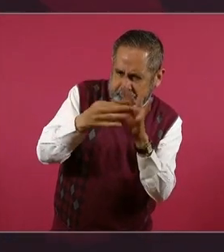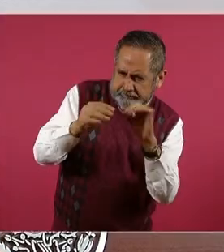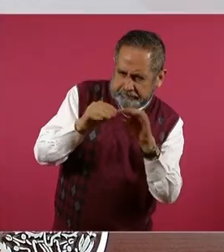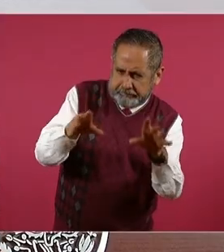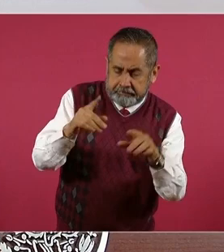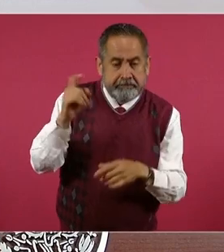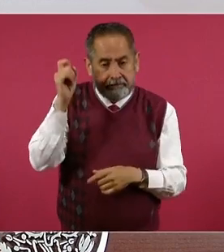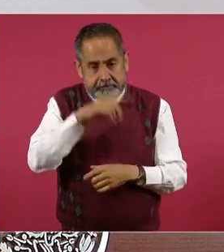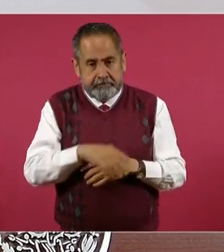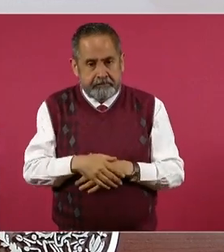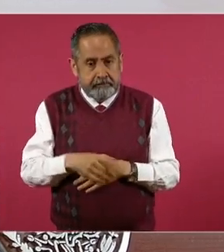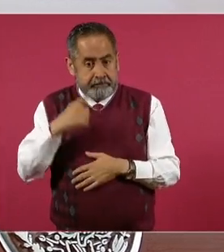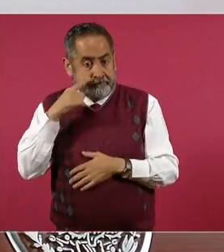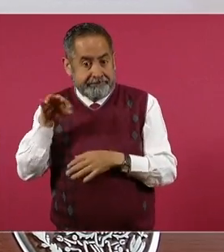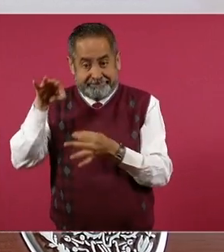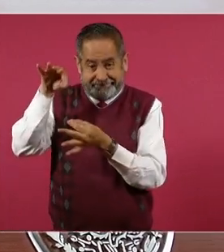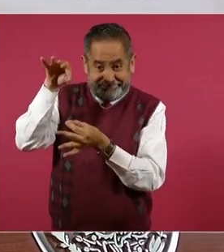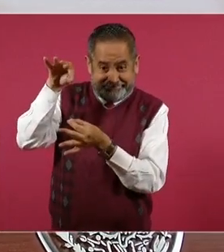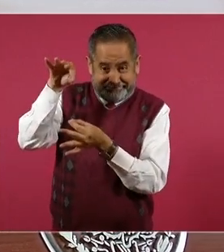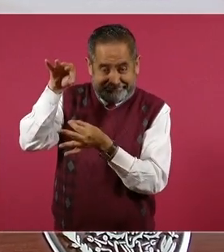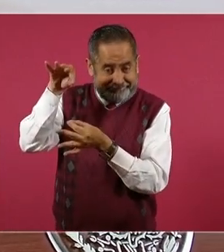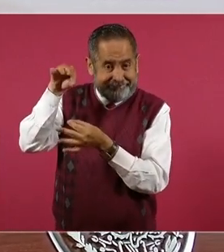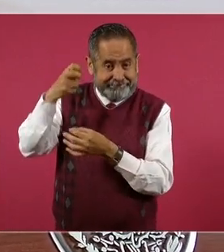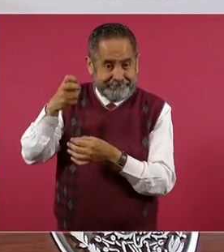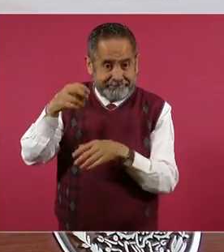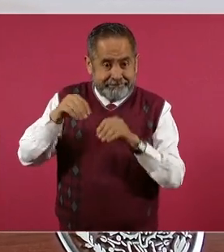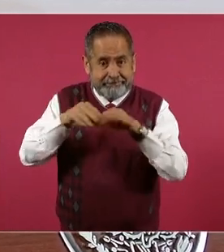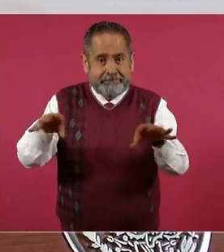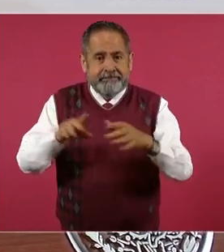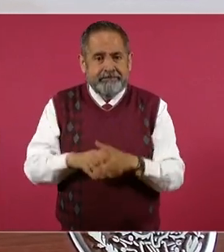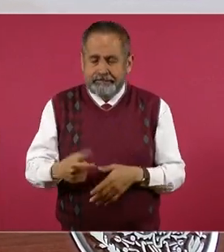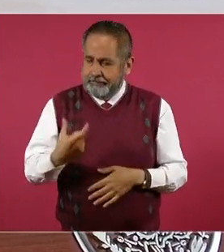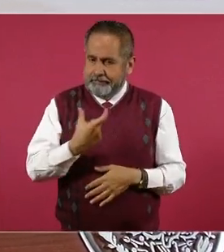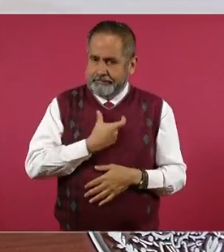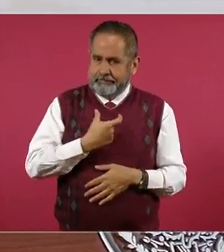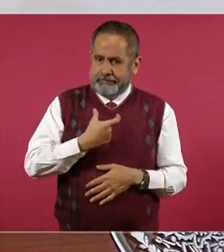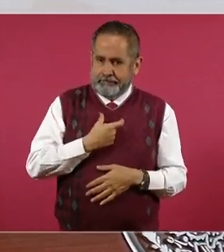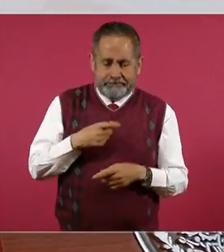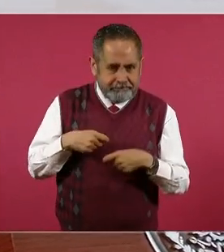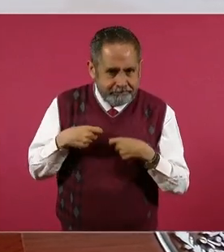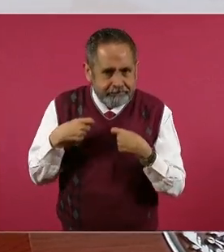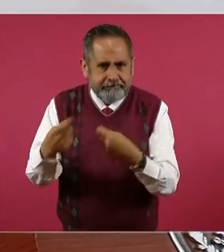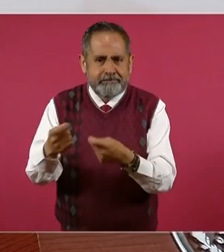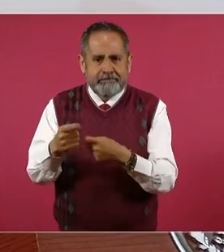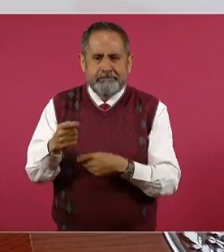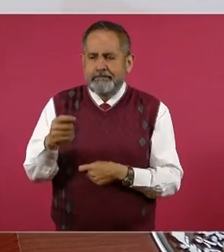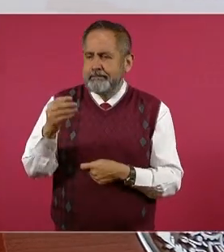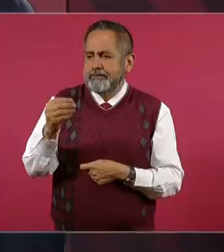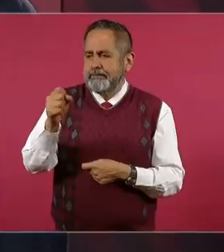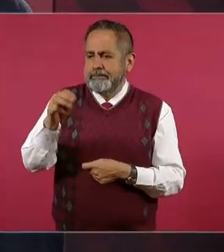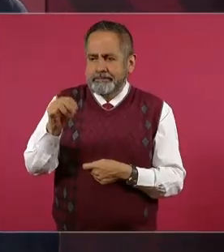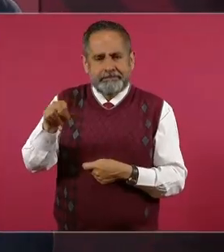Esto que estamos dando a conocer, la medalla de Osmar,